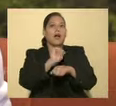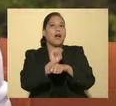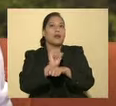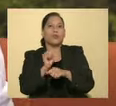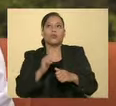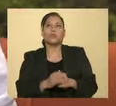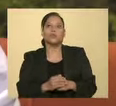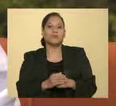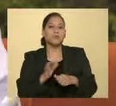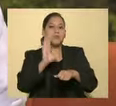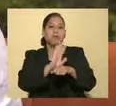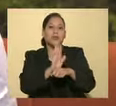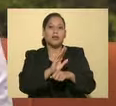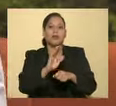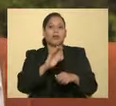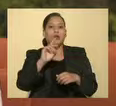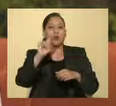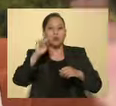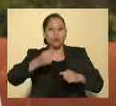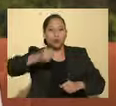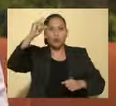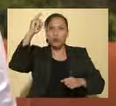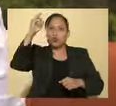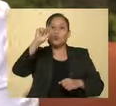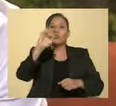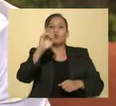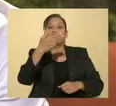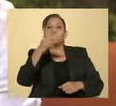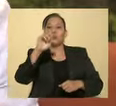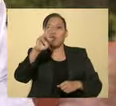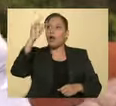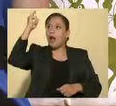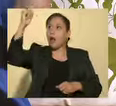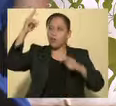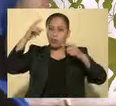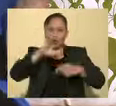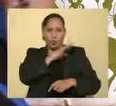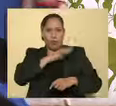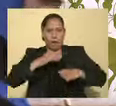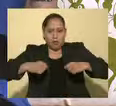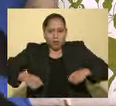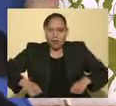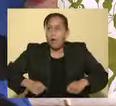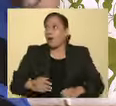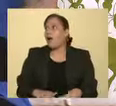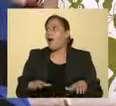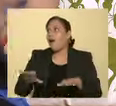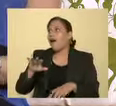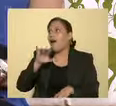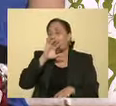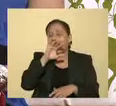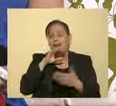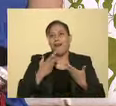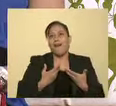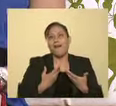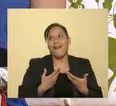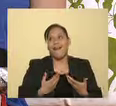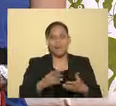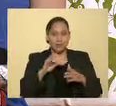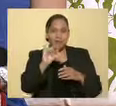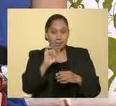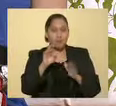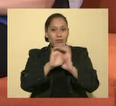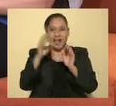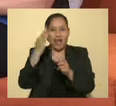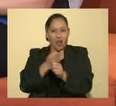actor de la película Thor, alto, con el cuerpo atlético, ¿verdad? Hola. Ok, si